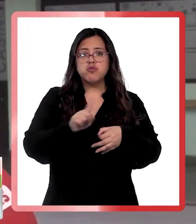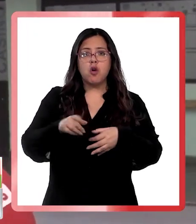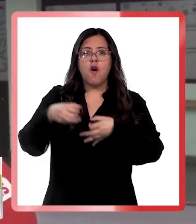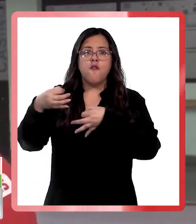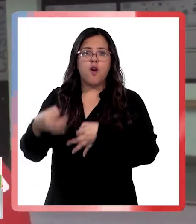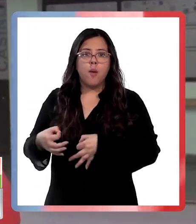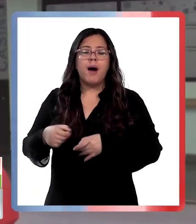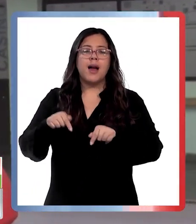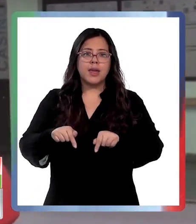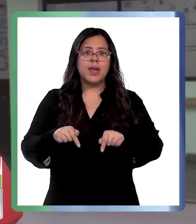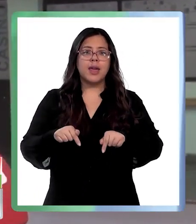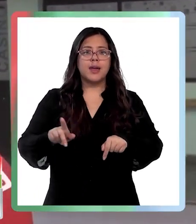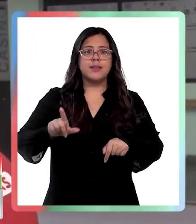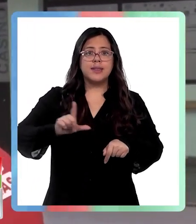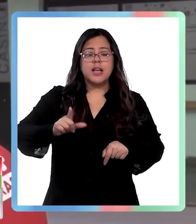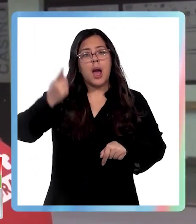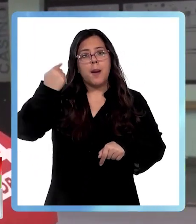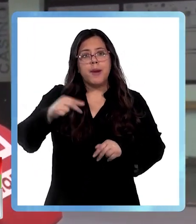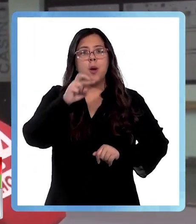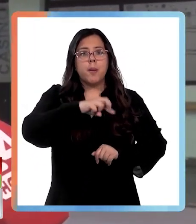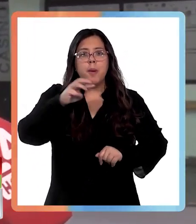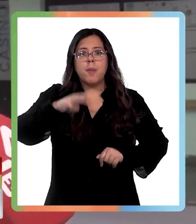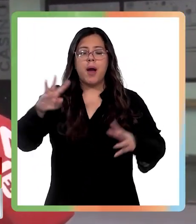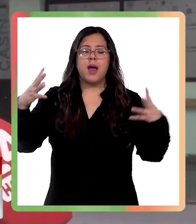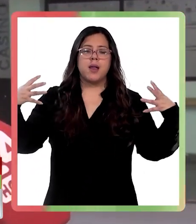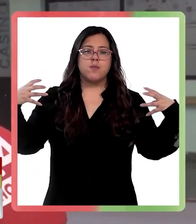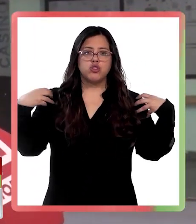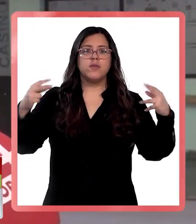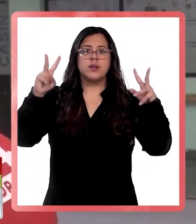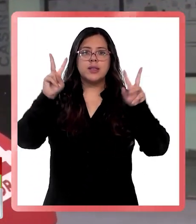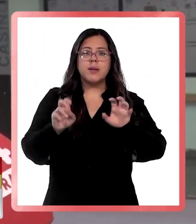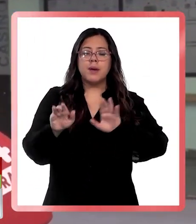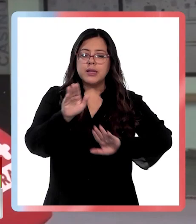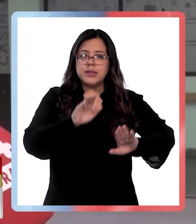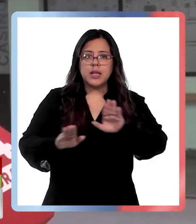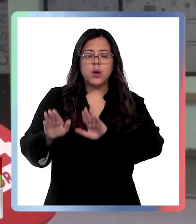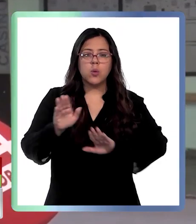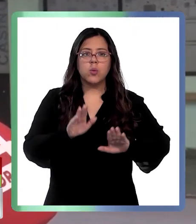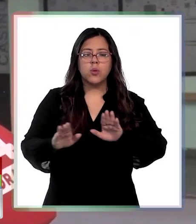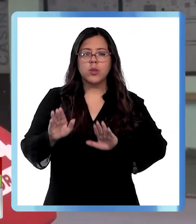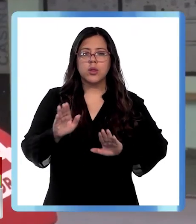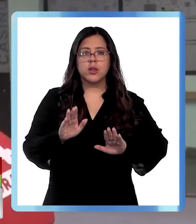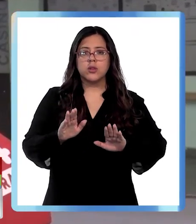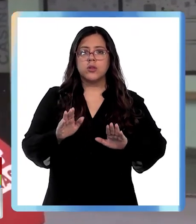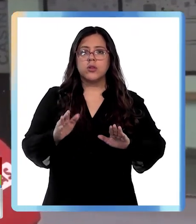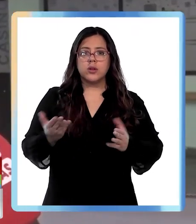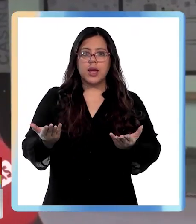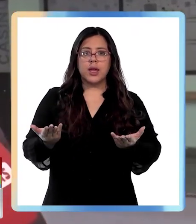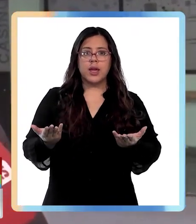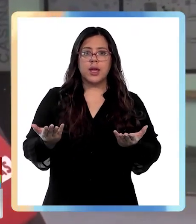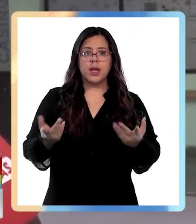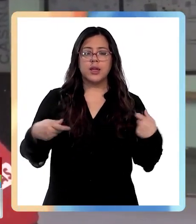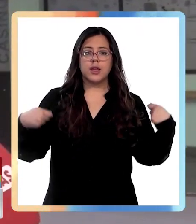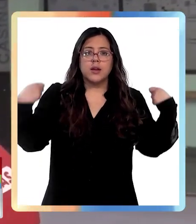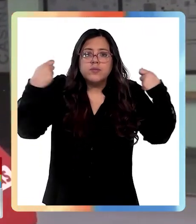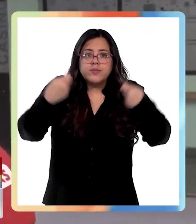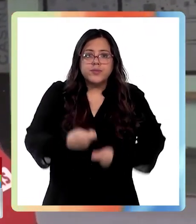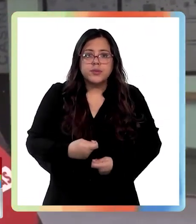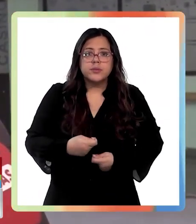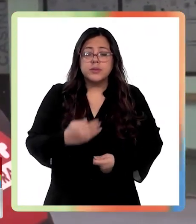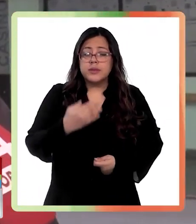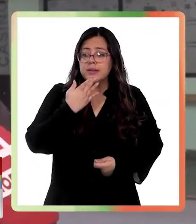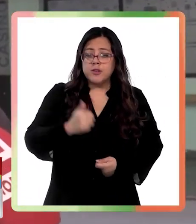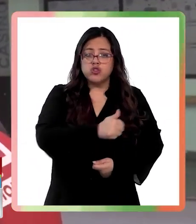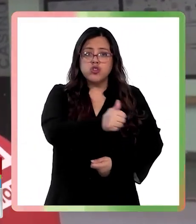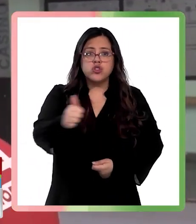establecimiento, pero eso no quita que los papás tomen las medidas precautorias respecto y preventivas respecto al cuidado del abrigarse.